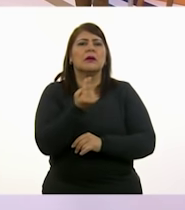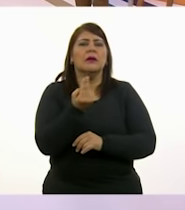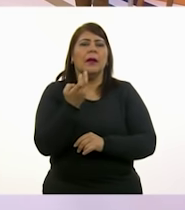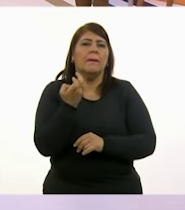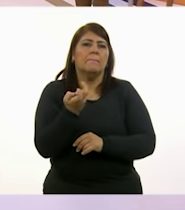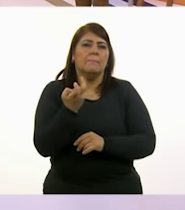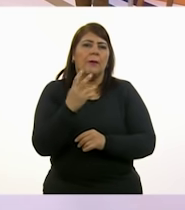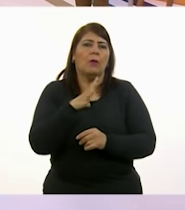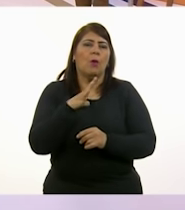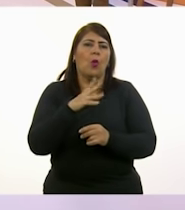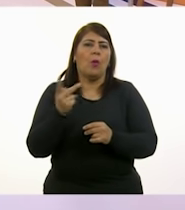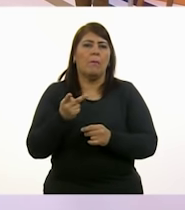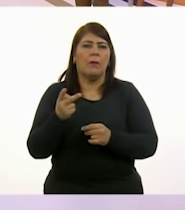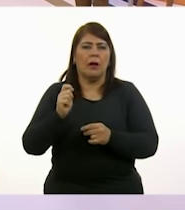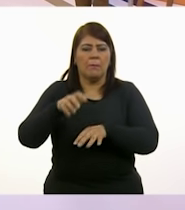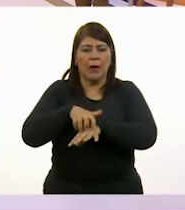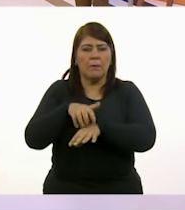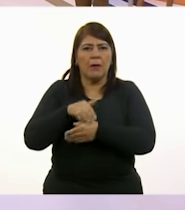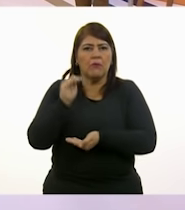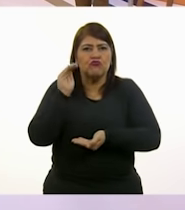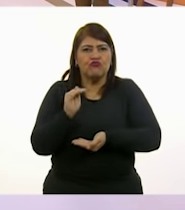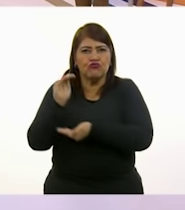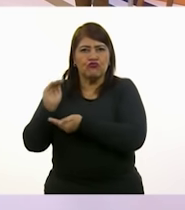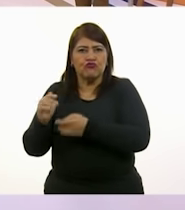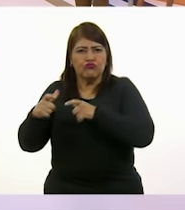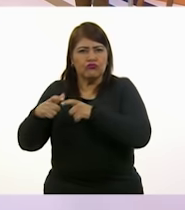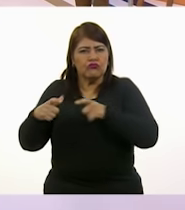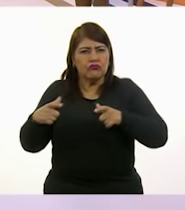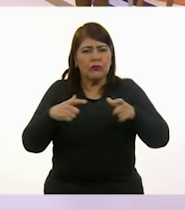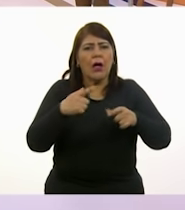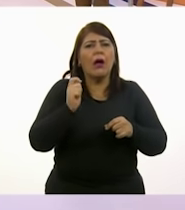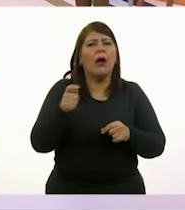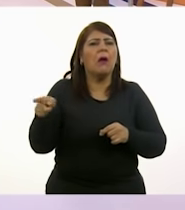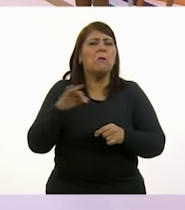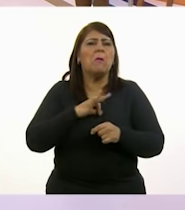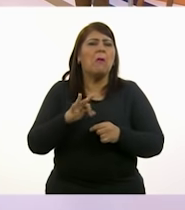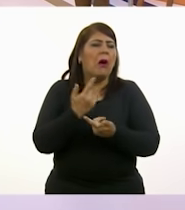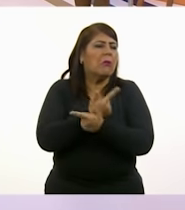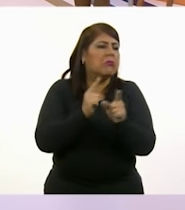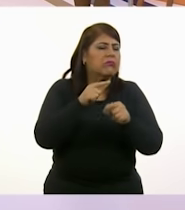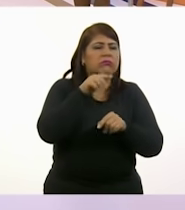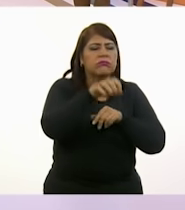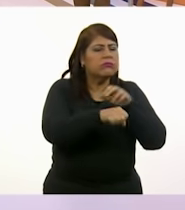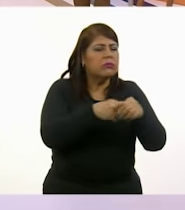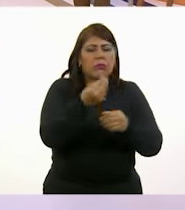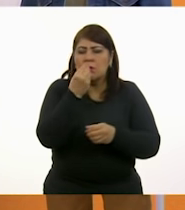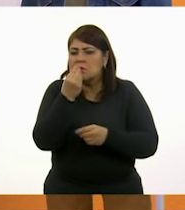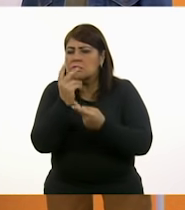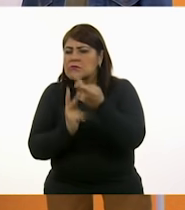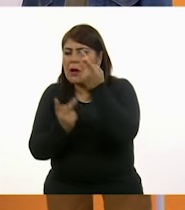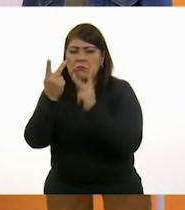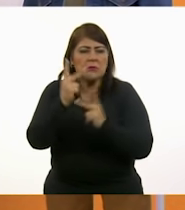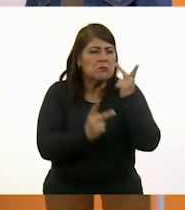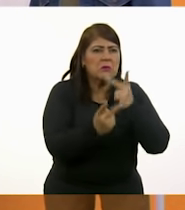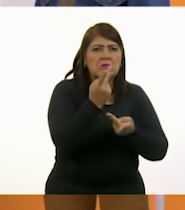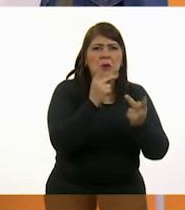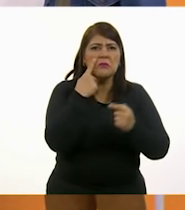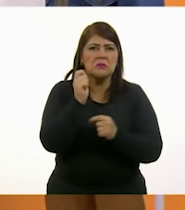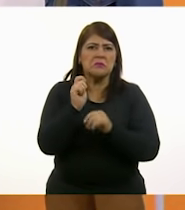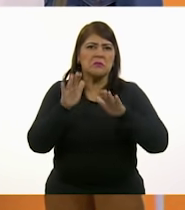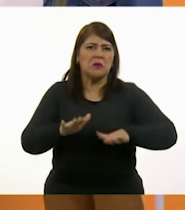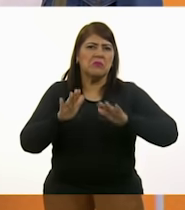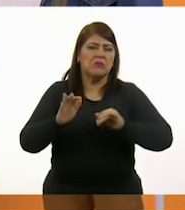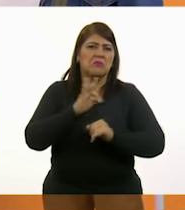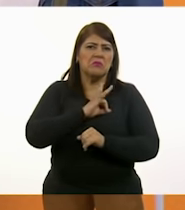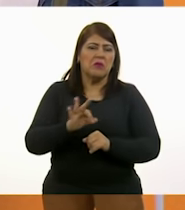sus patas son cortas Porque él puede encontrar su comida en cualquier lugar donde haya vegetación Sin embargo,